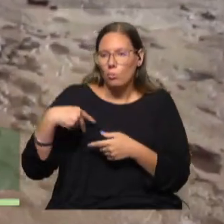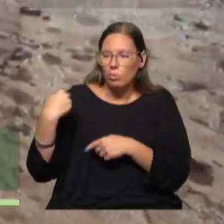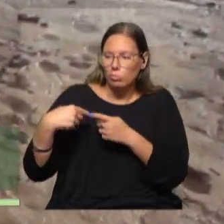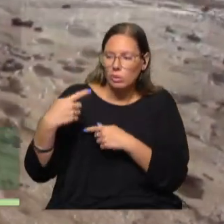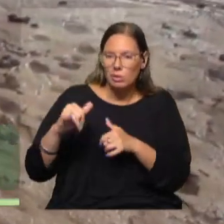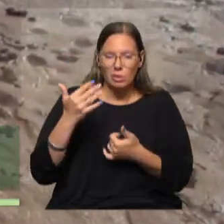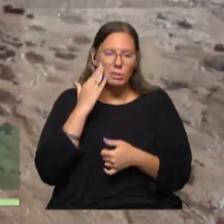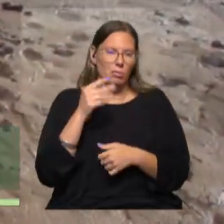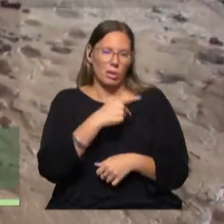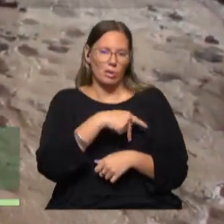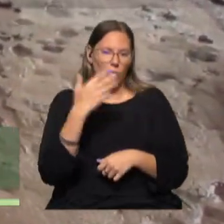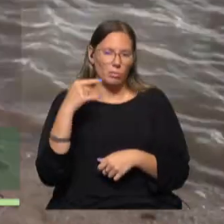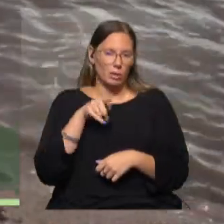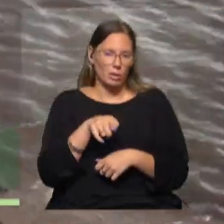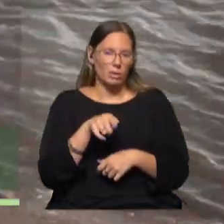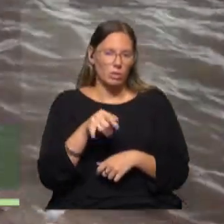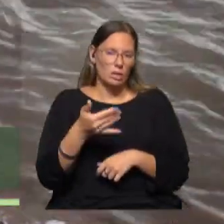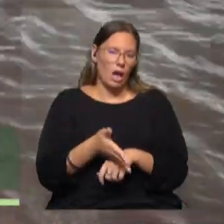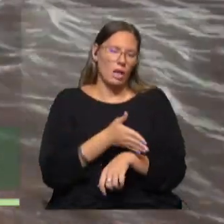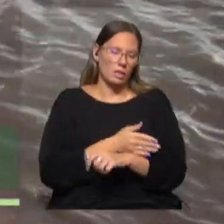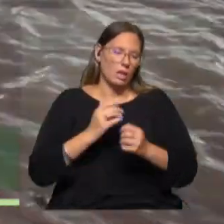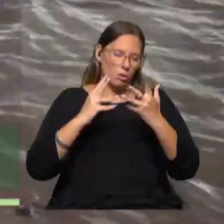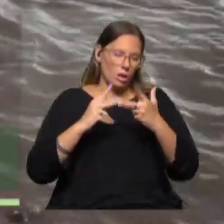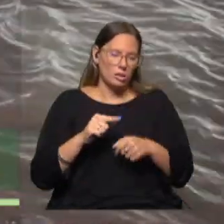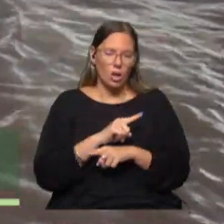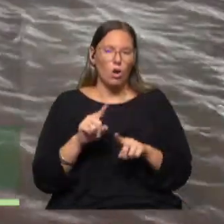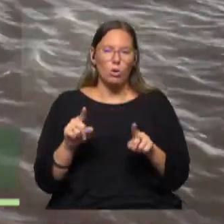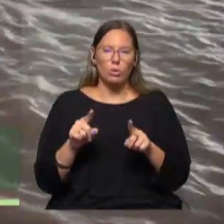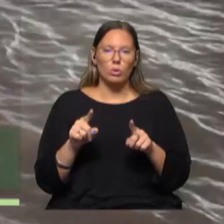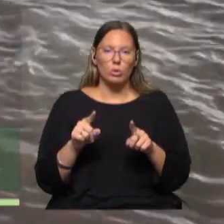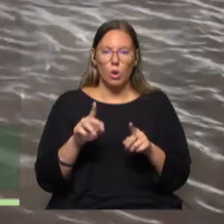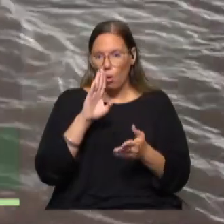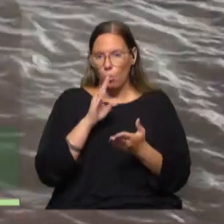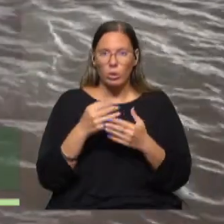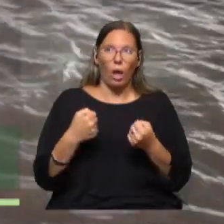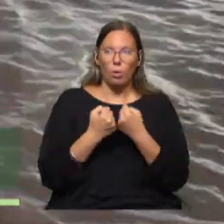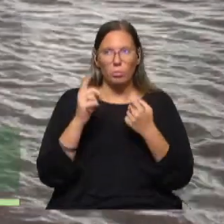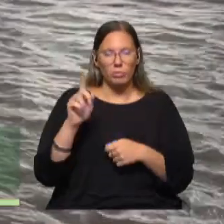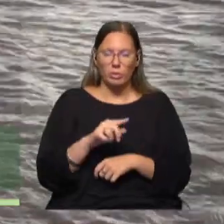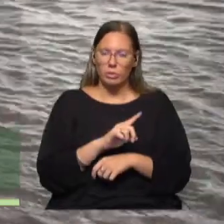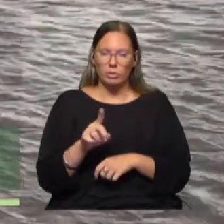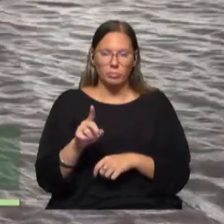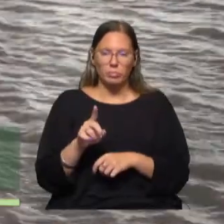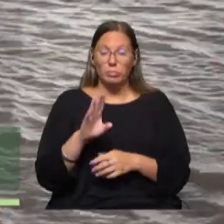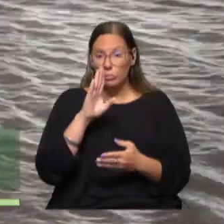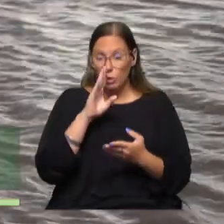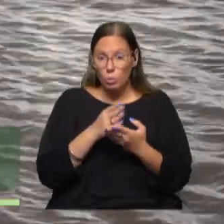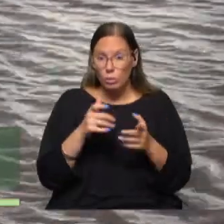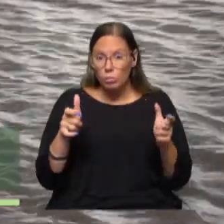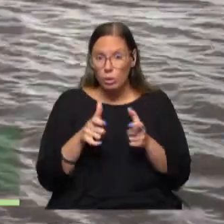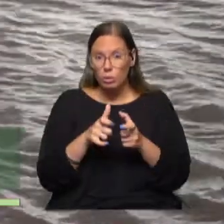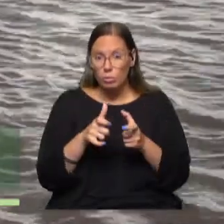se sabía desde noviembre que iba a ser, esto es premeditado, no es nada hecho de último momento. Ya la última reunión de las